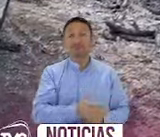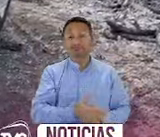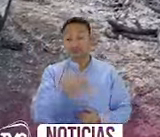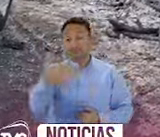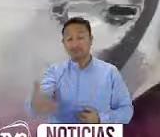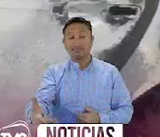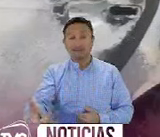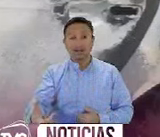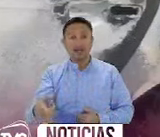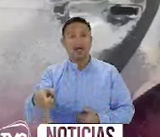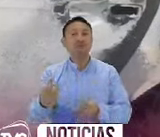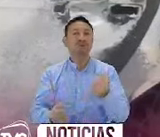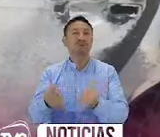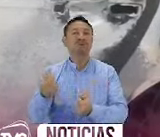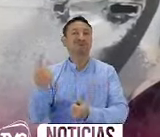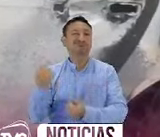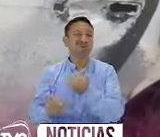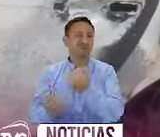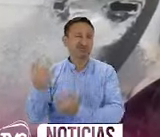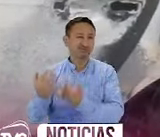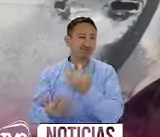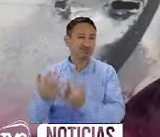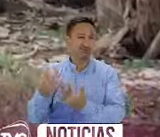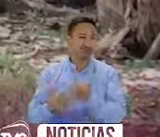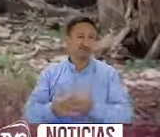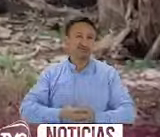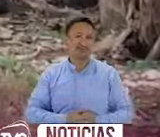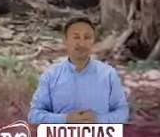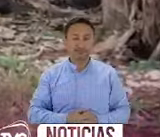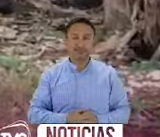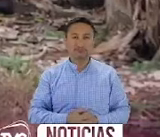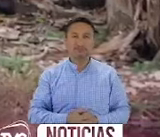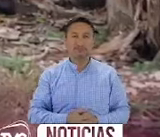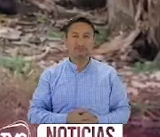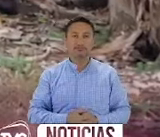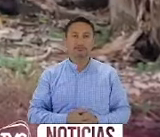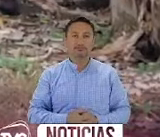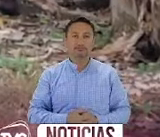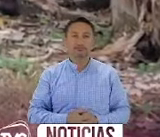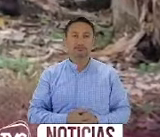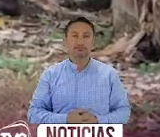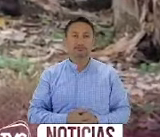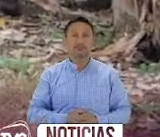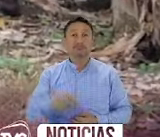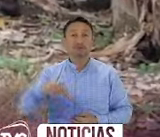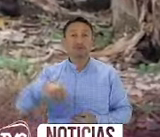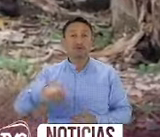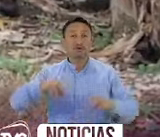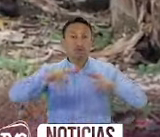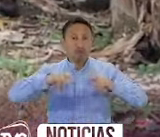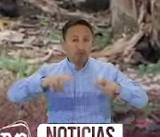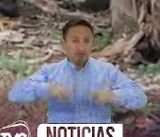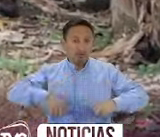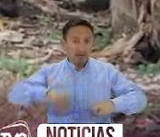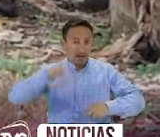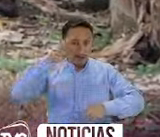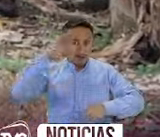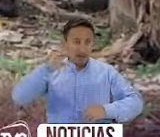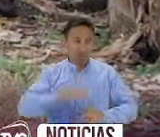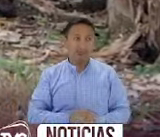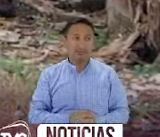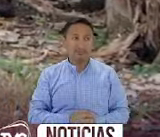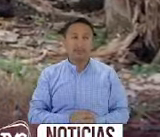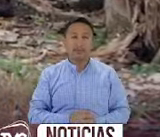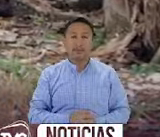kilómetros de allí, también estaba quemado. El procedimiento están aquí unidades especiales, criminalística, INACED, policía judicial. Estamos en